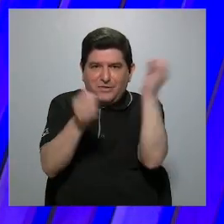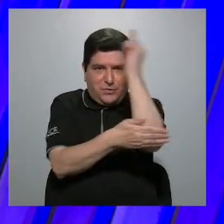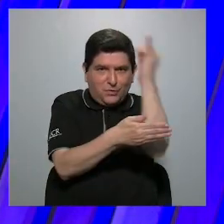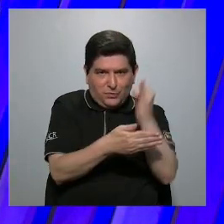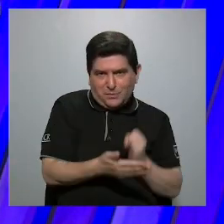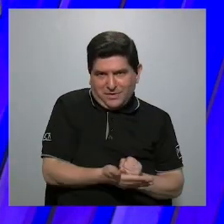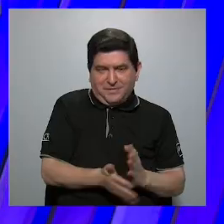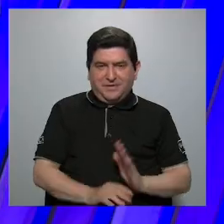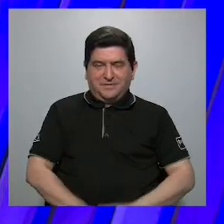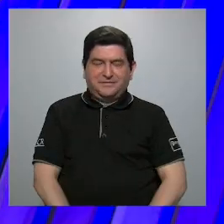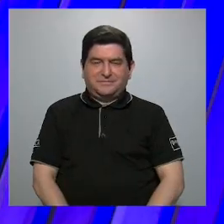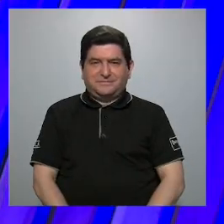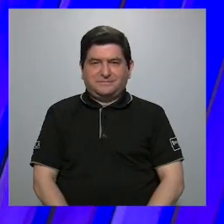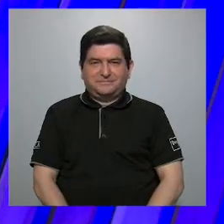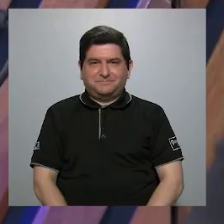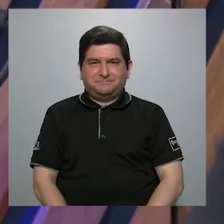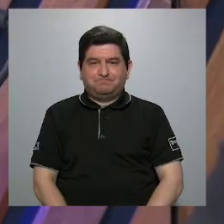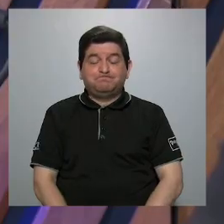mapa.